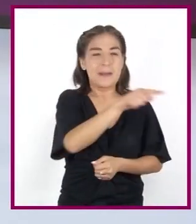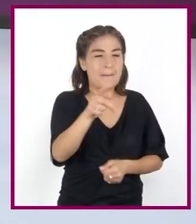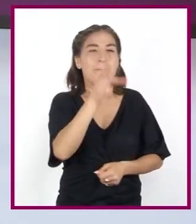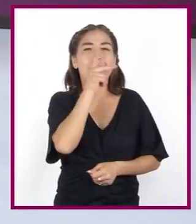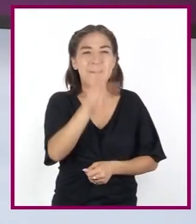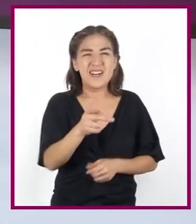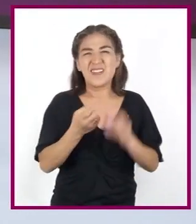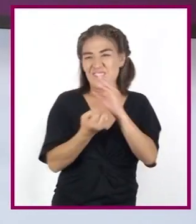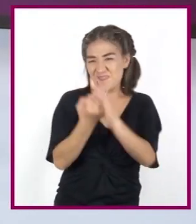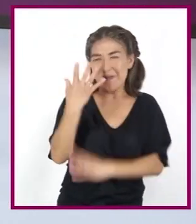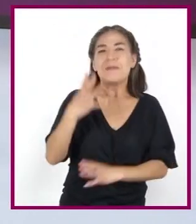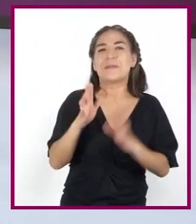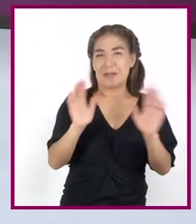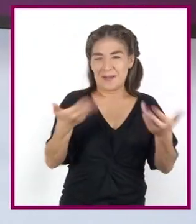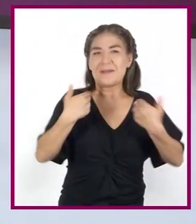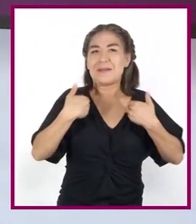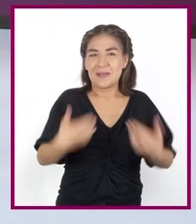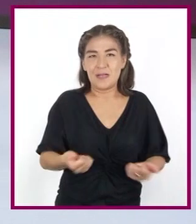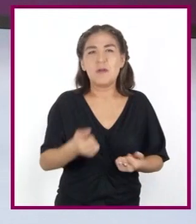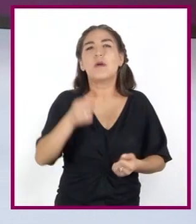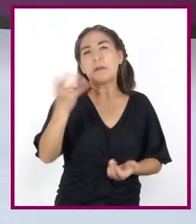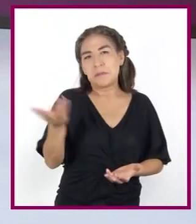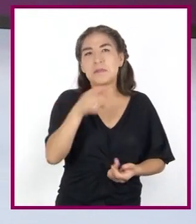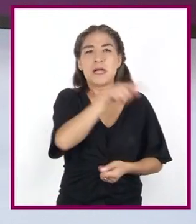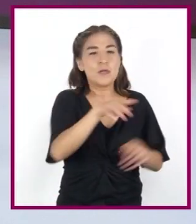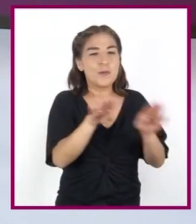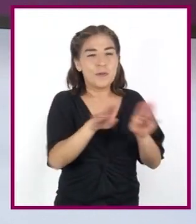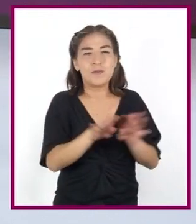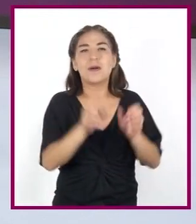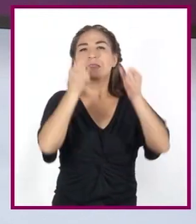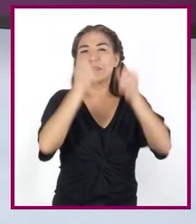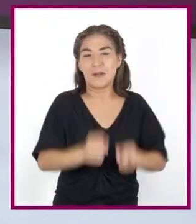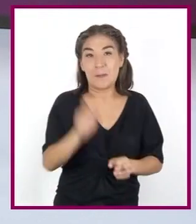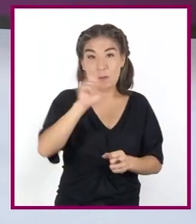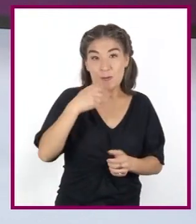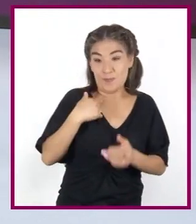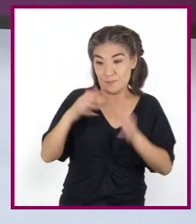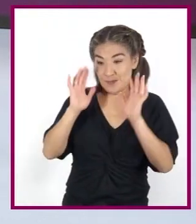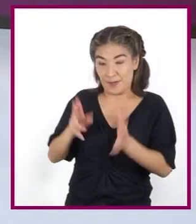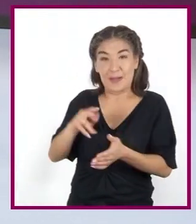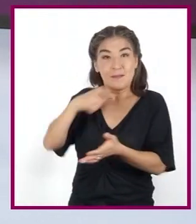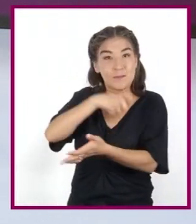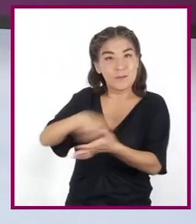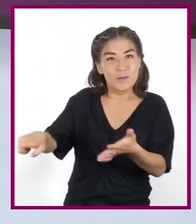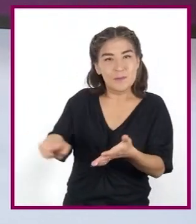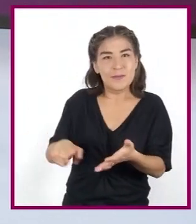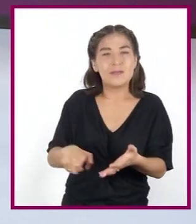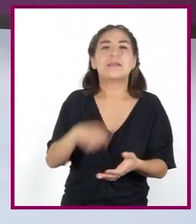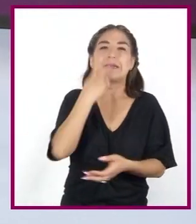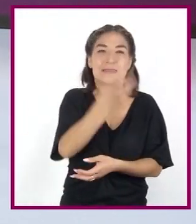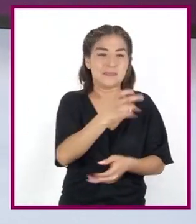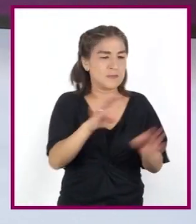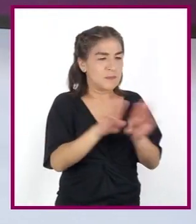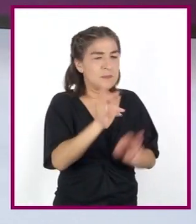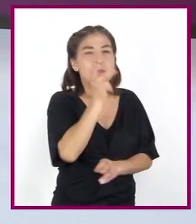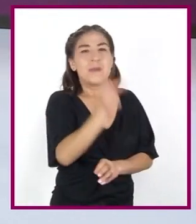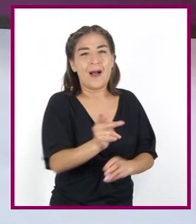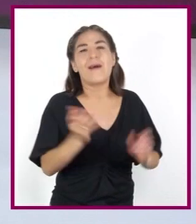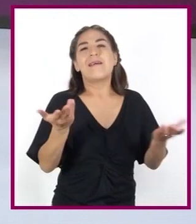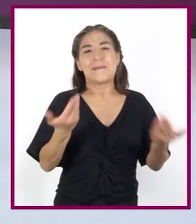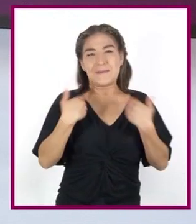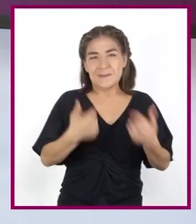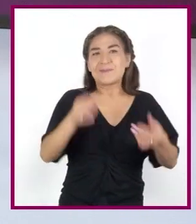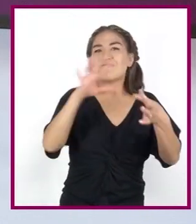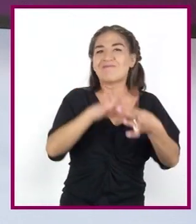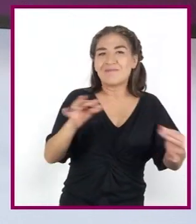estos nuevos términos y eso puede darnos seguridad al momento de realizar una compra, pues esos términos nos explican